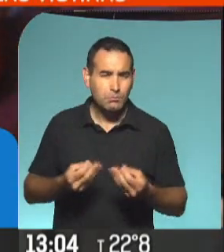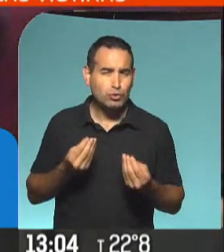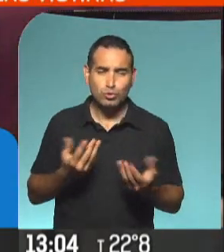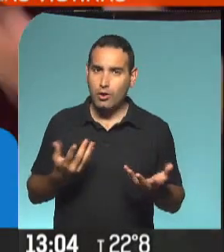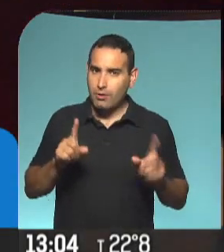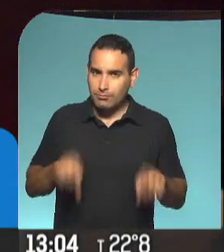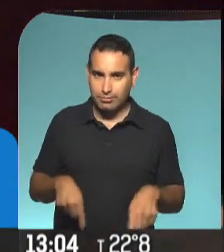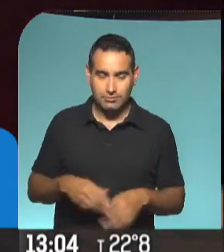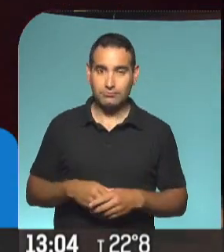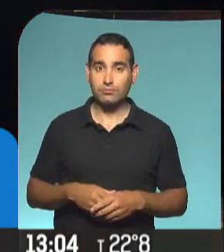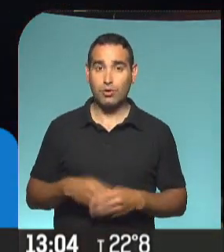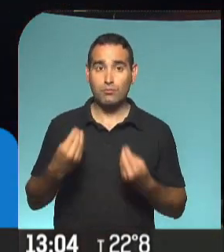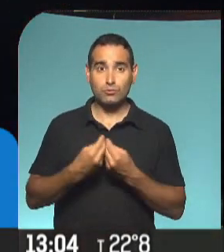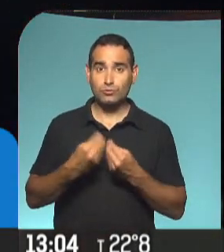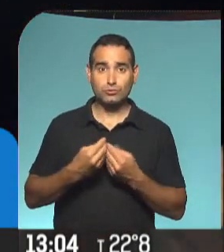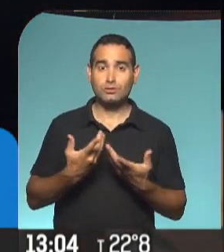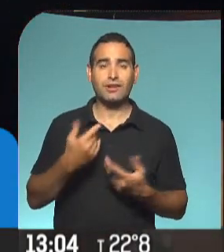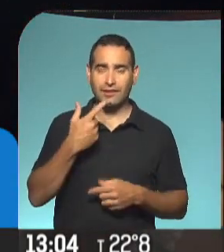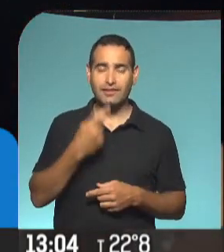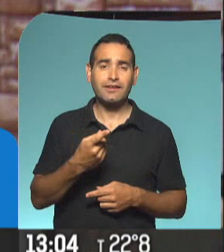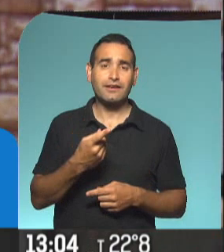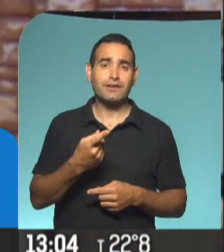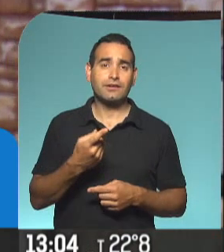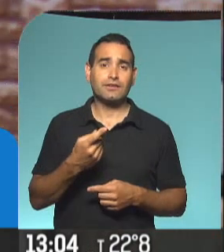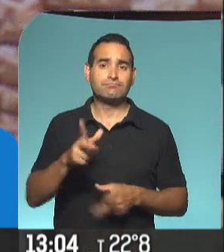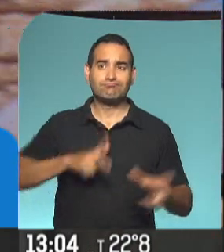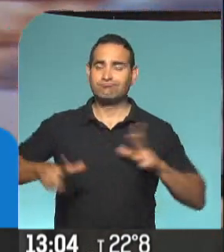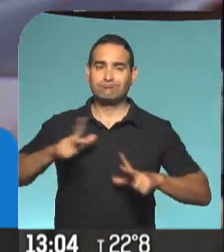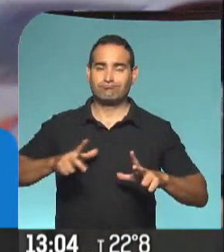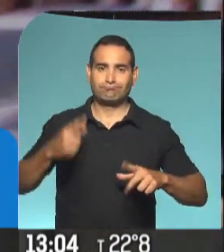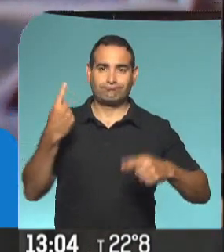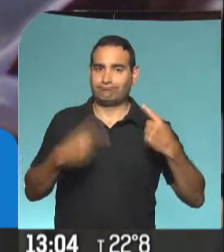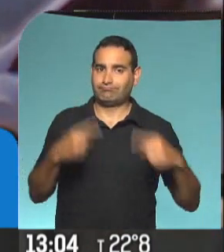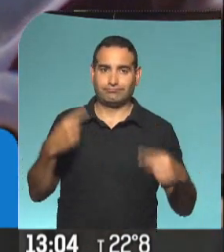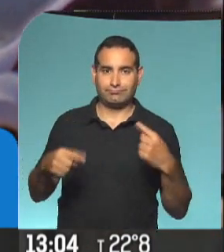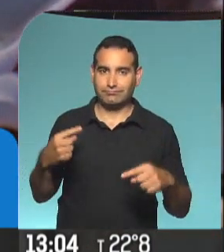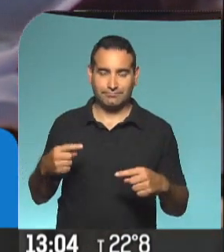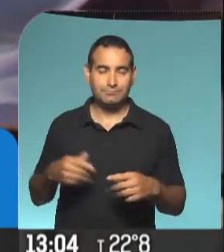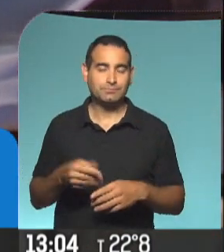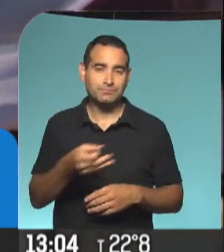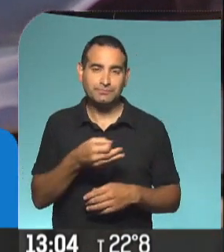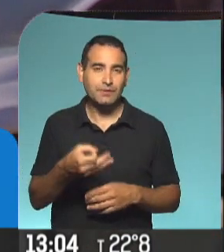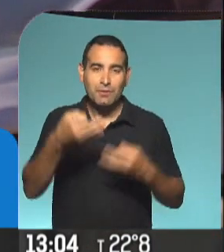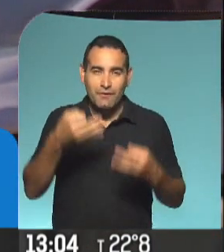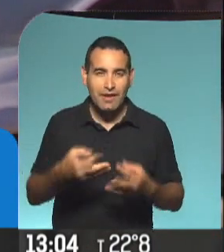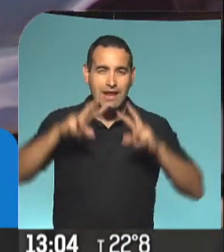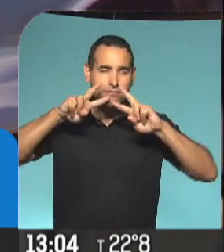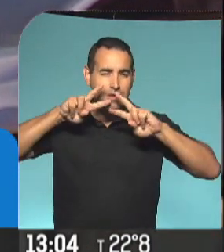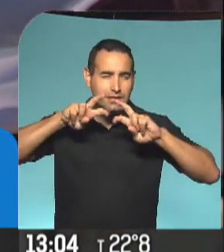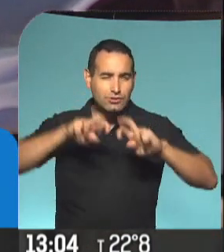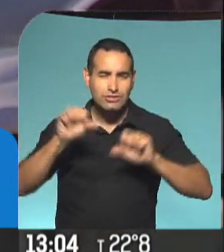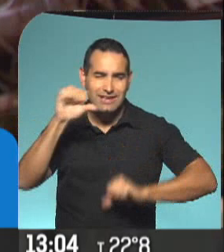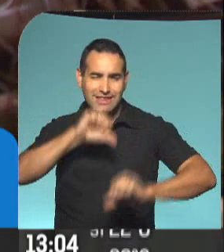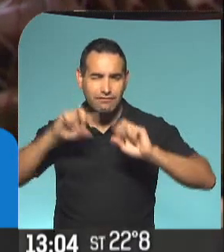muchas, hasta las más alocadas de que lo atacaron con un misil. Y la realidad que si no hay, como te explicaba antes, si no hay una pericia